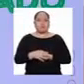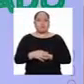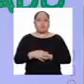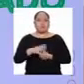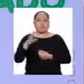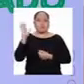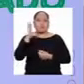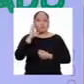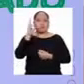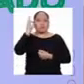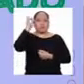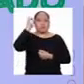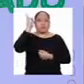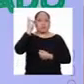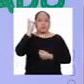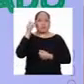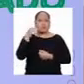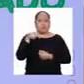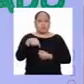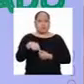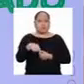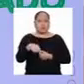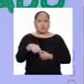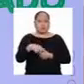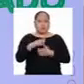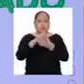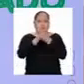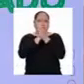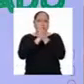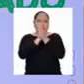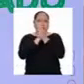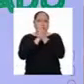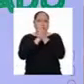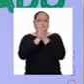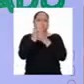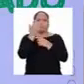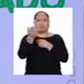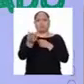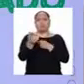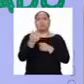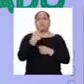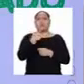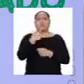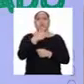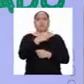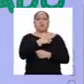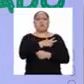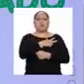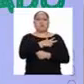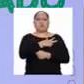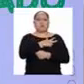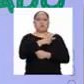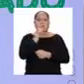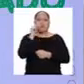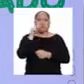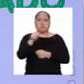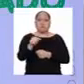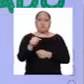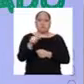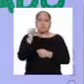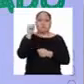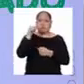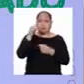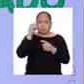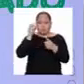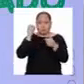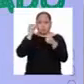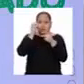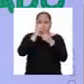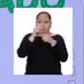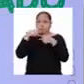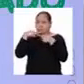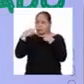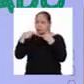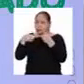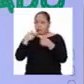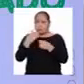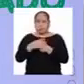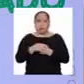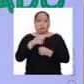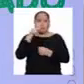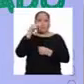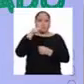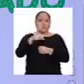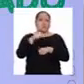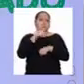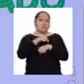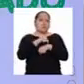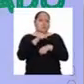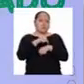Hola, profesora. Estamos aquí con mis amigas y amigos de tercero, en medio de la misión que le comenté. Y este